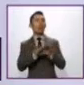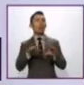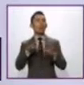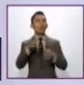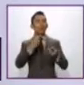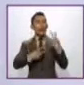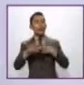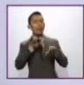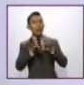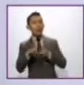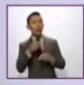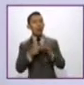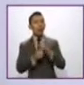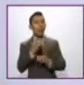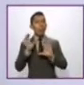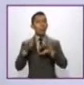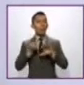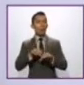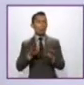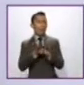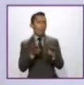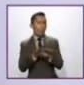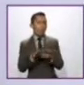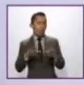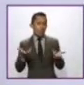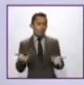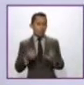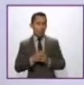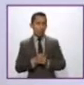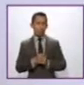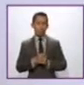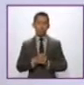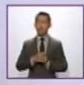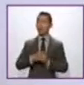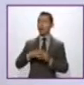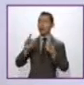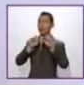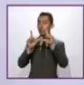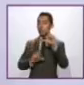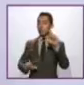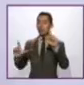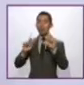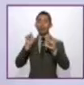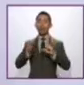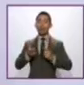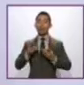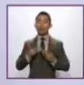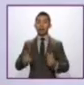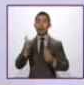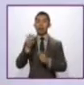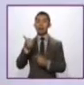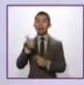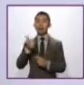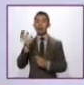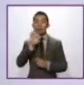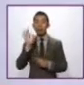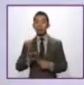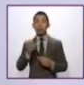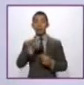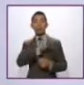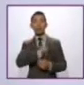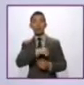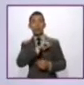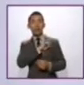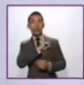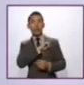que dice que va a dar si en el federal gastan 26% menos en salud y están